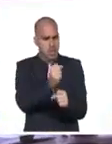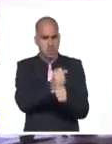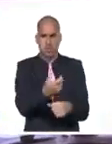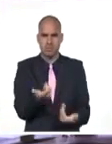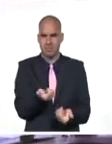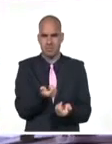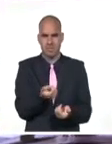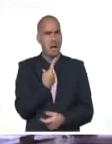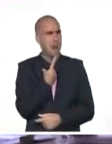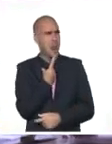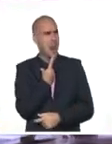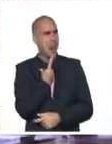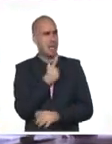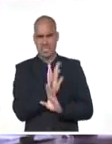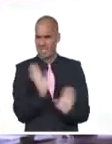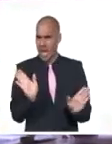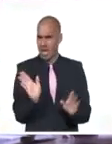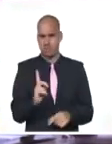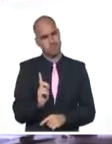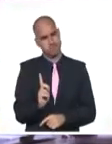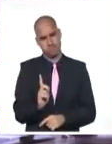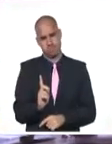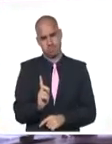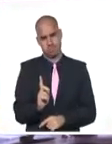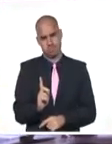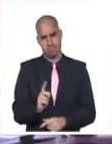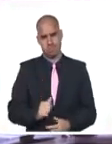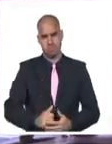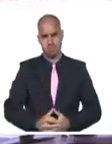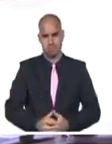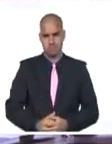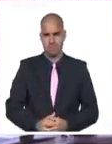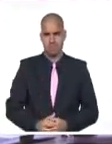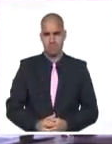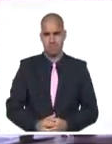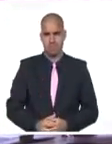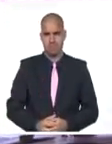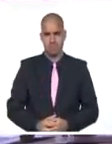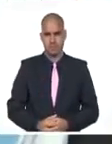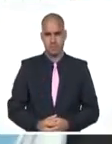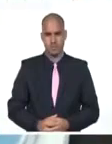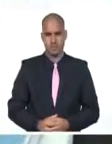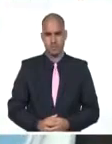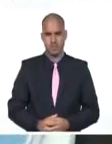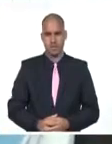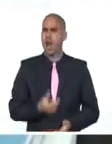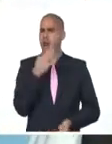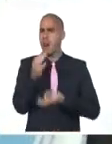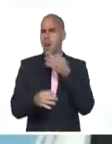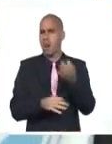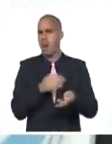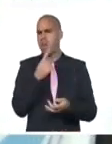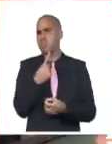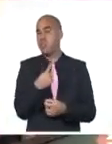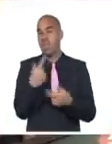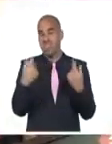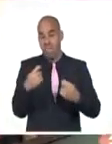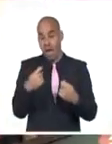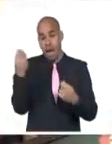el discurso, no en la consigna. Concluyó con un llamado a garantizar un 1 de mayo